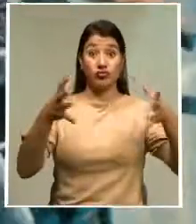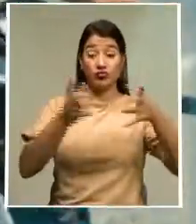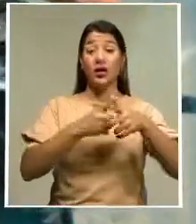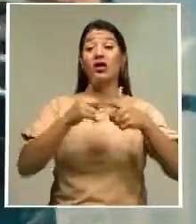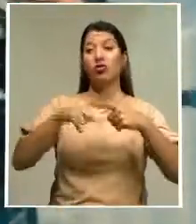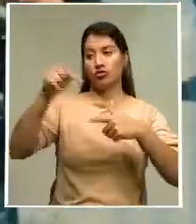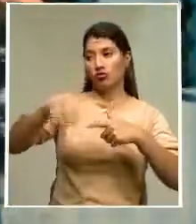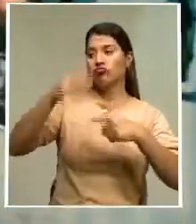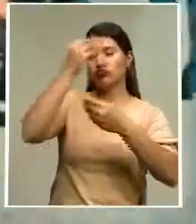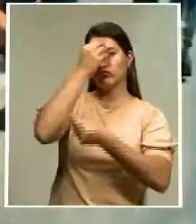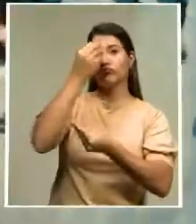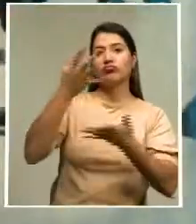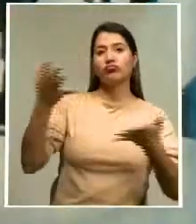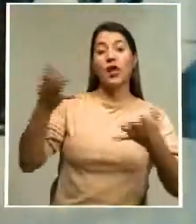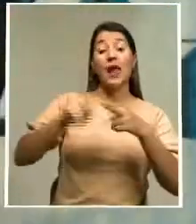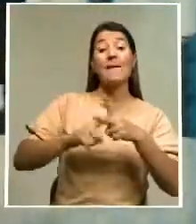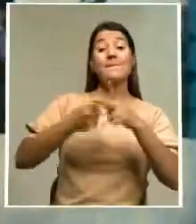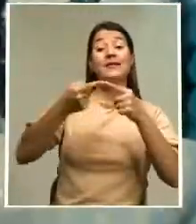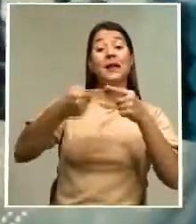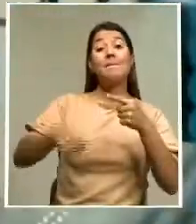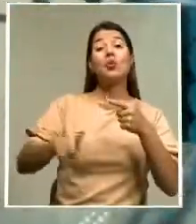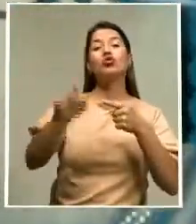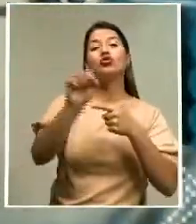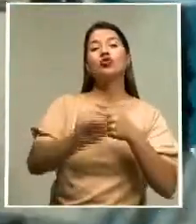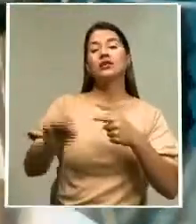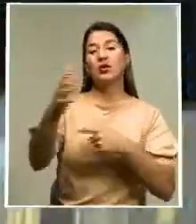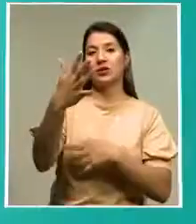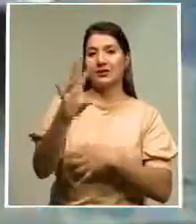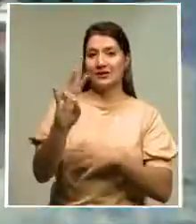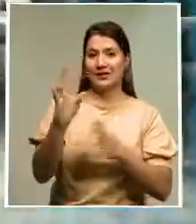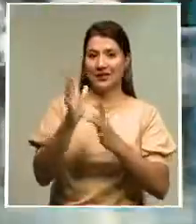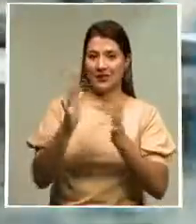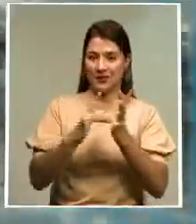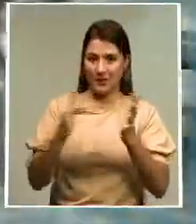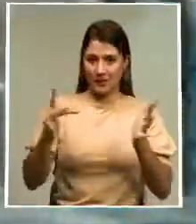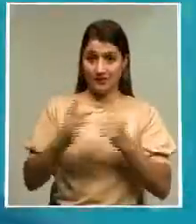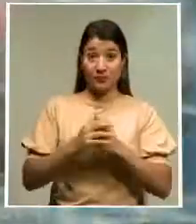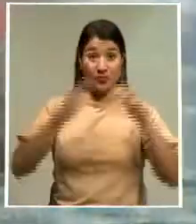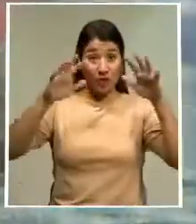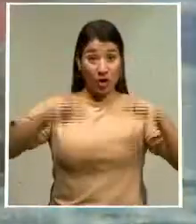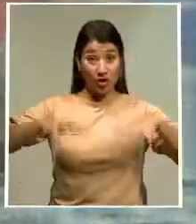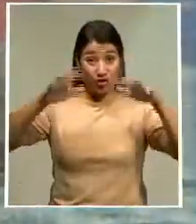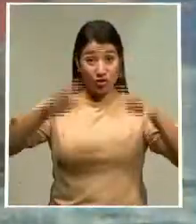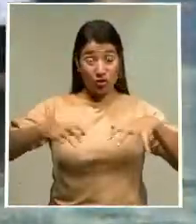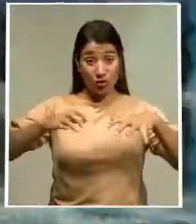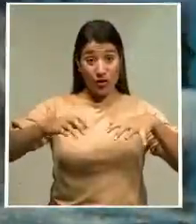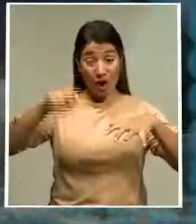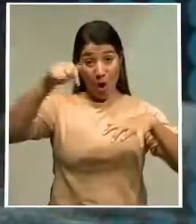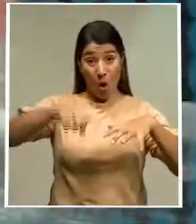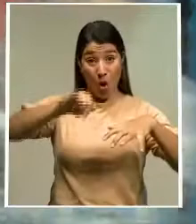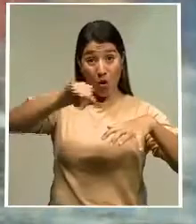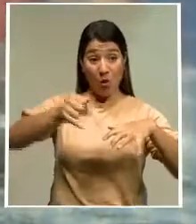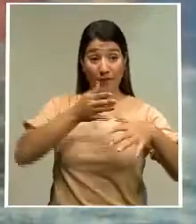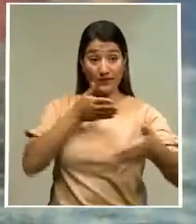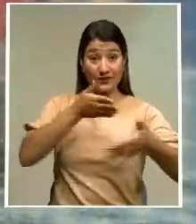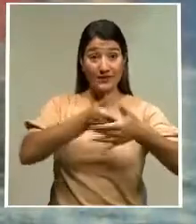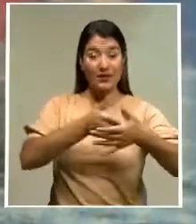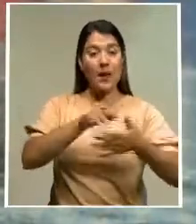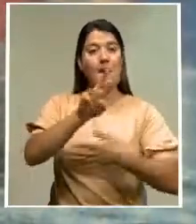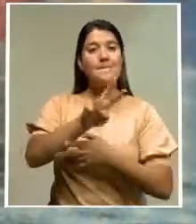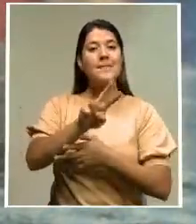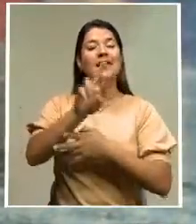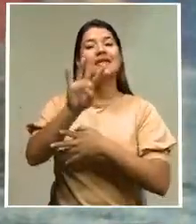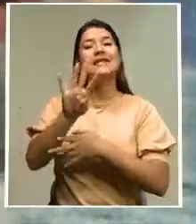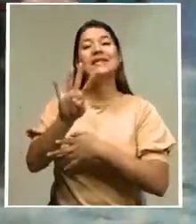que empezará a regir el próximo sábado 17 de abril. Las lluvias de este jueves afectaron a 27 cantones, donde la